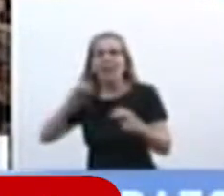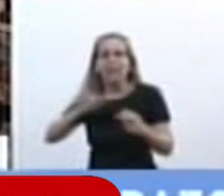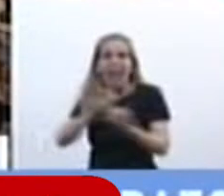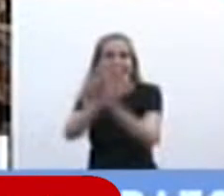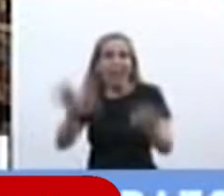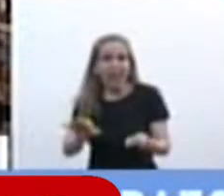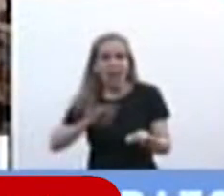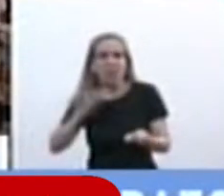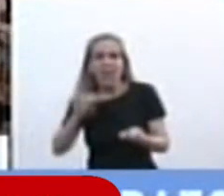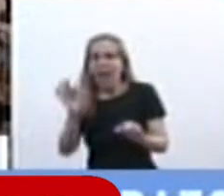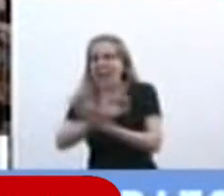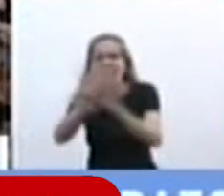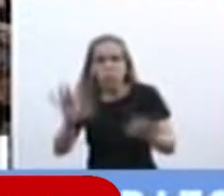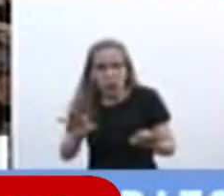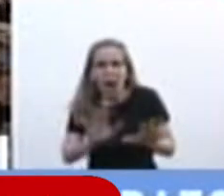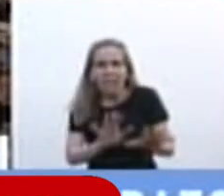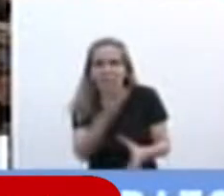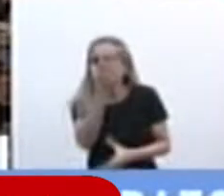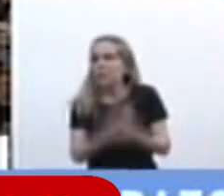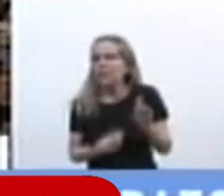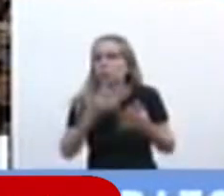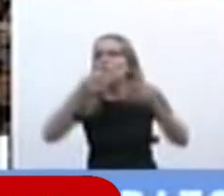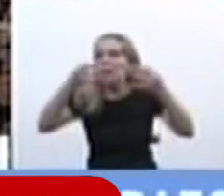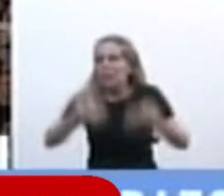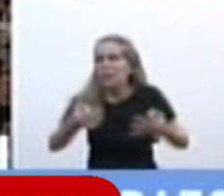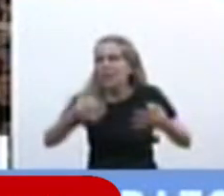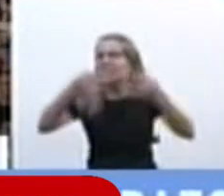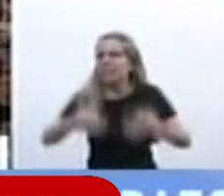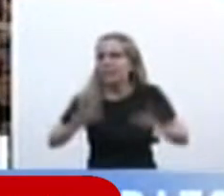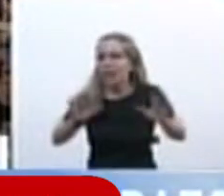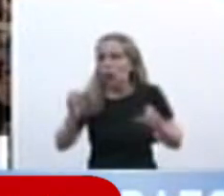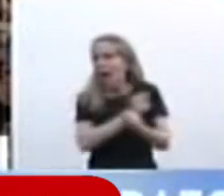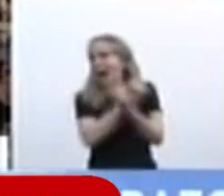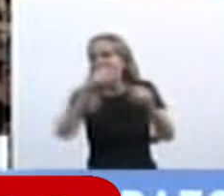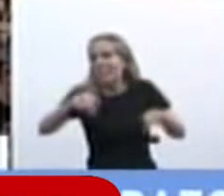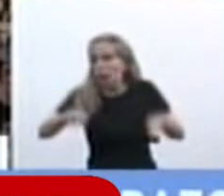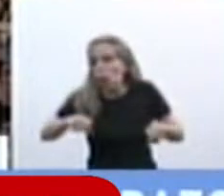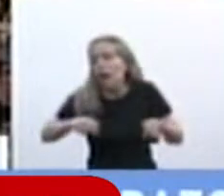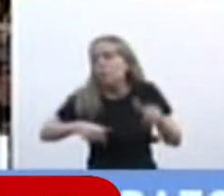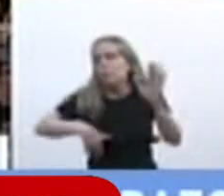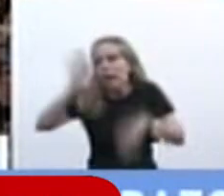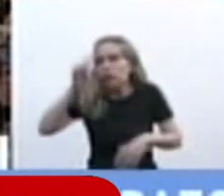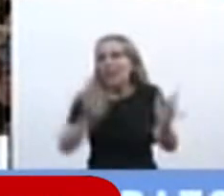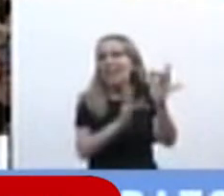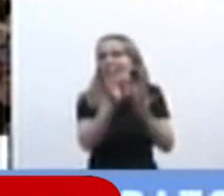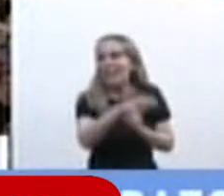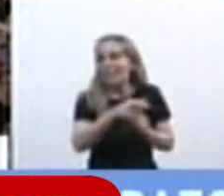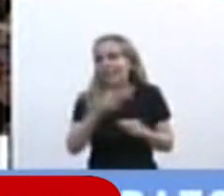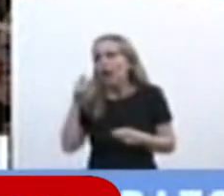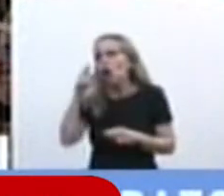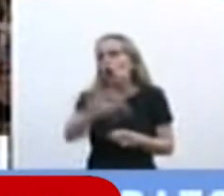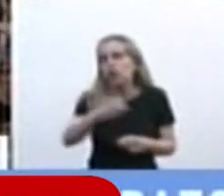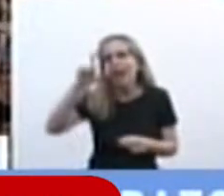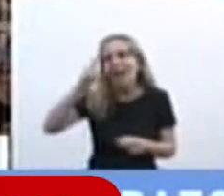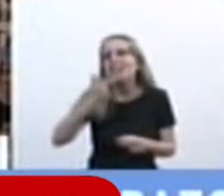vida. Hemos fallado porque, seamos sinceros, todavía parte de nuestra Iglesia Católica se opone a la educación sexual